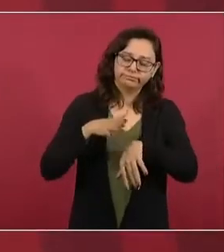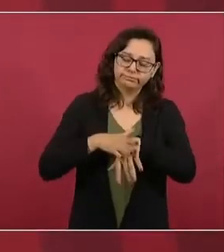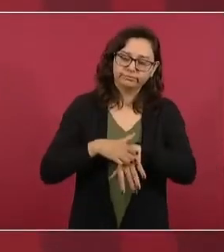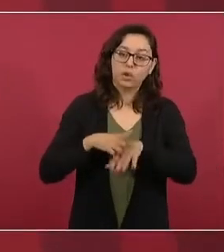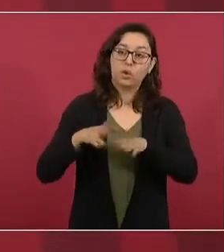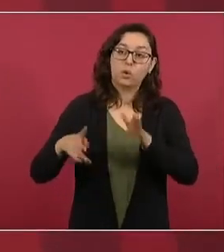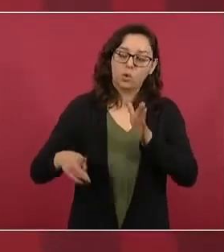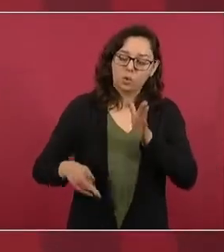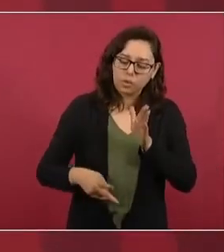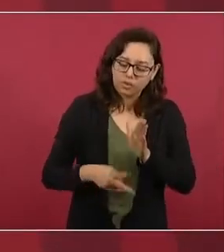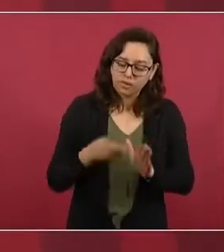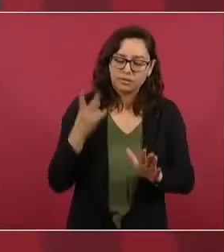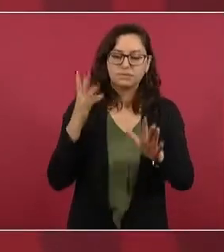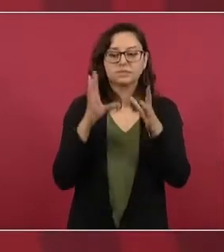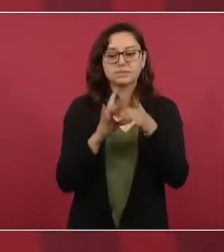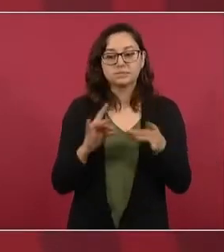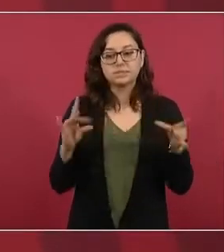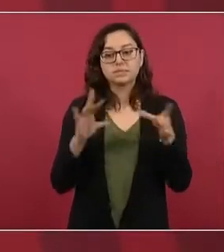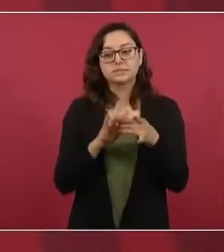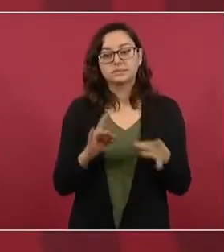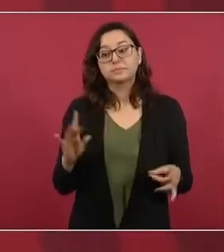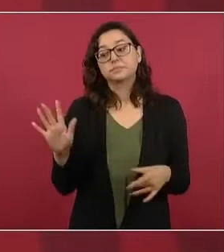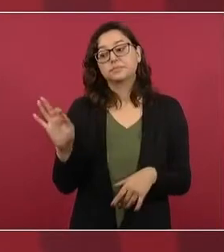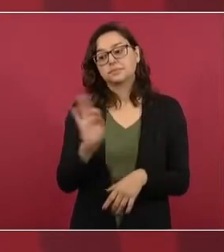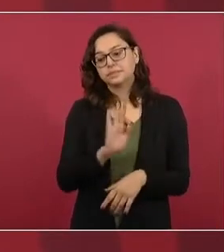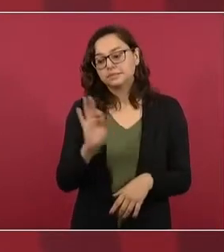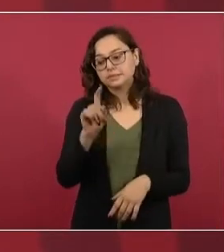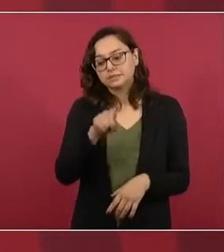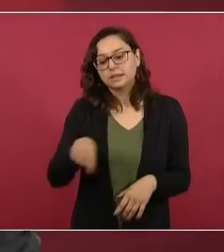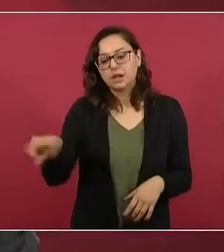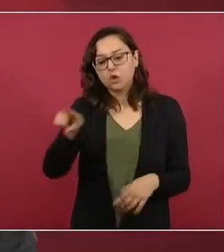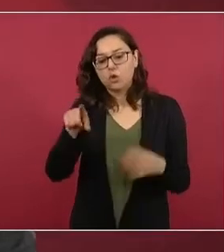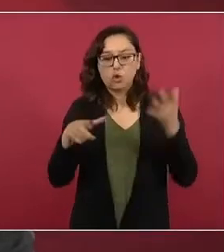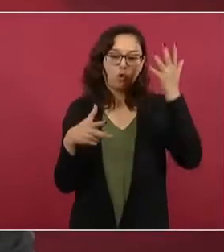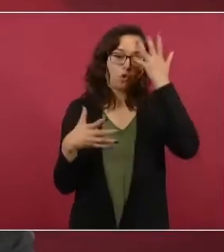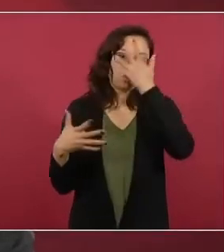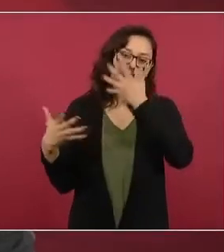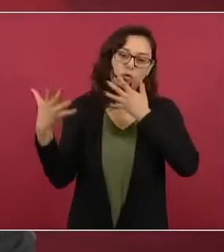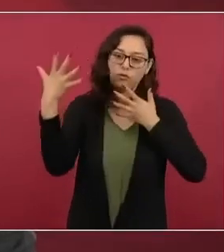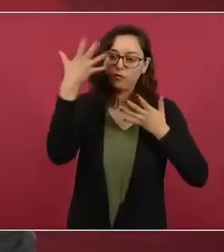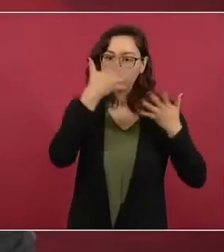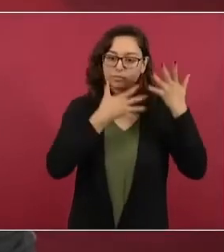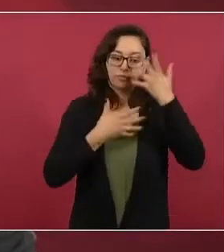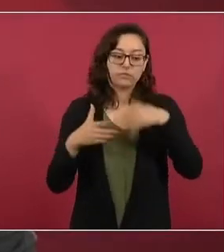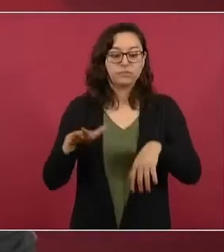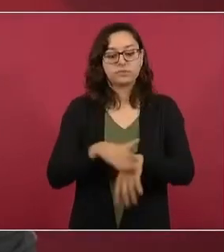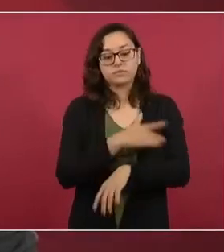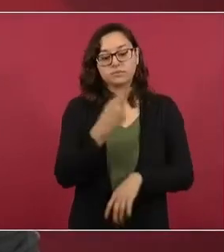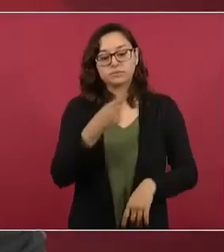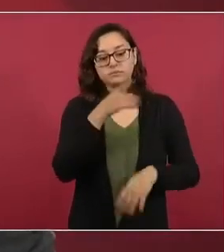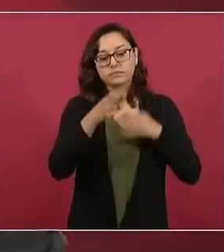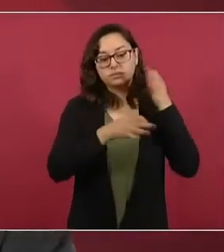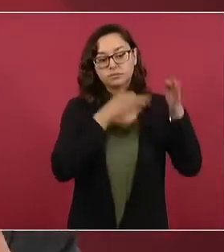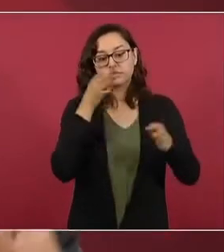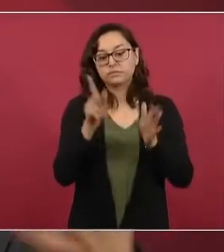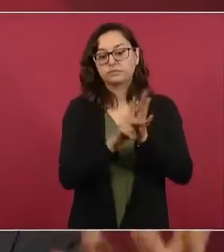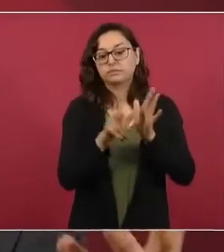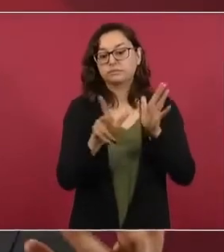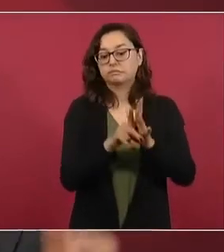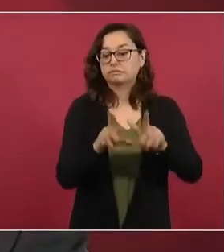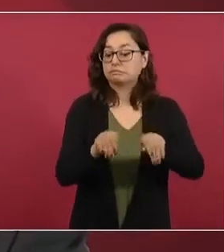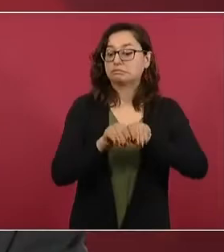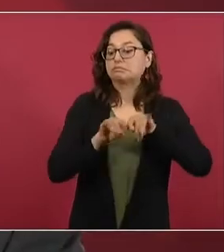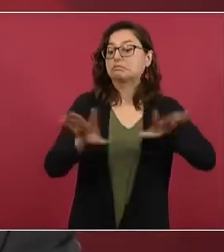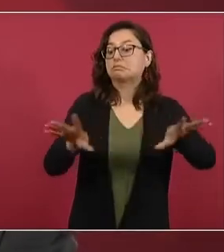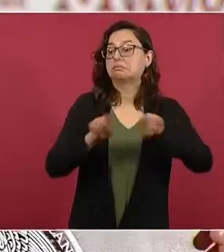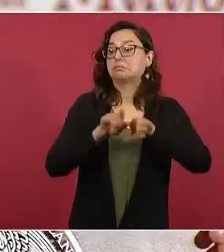haberles confundido con múltiples información en estos periódicos que han querido señalar como que nos resistimos